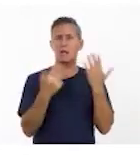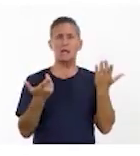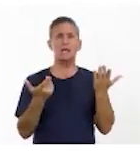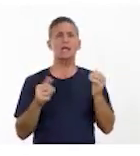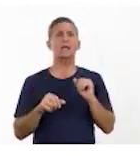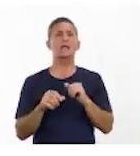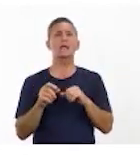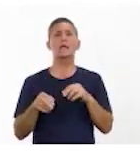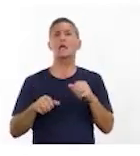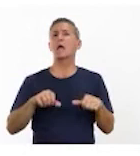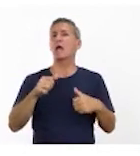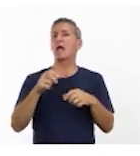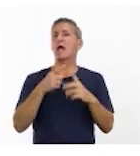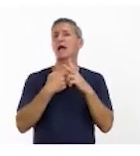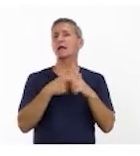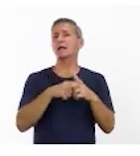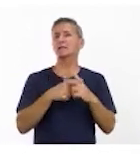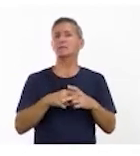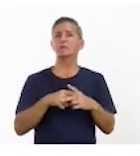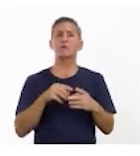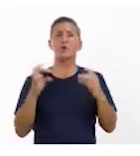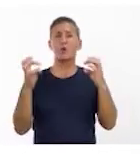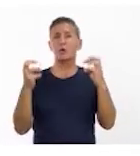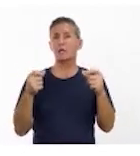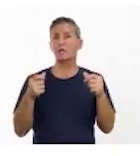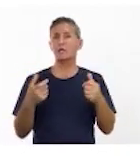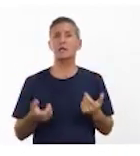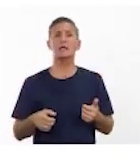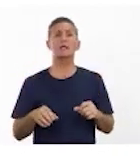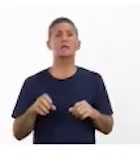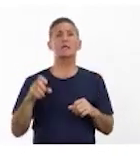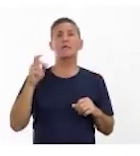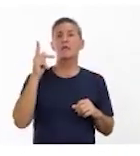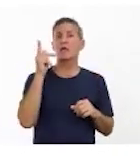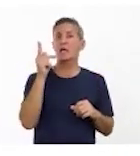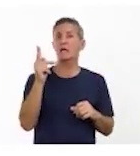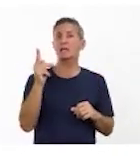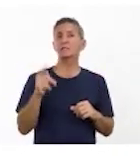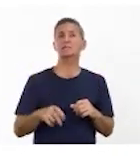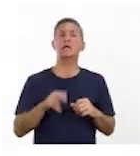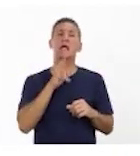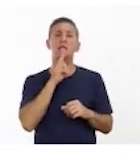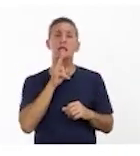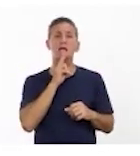resolver problemas químicos de cálculo relacionados con la K del agua y el pH,